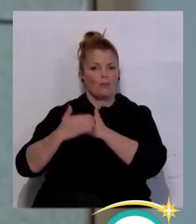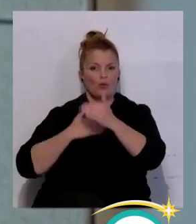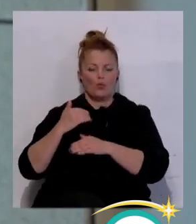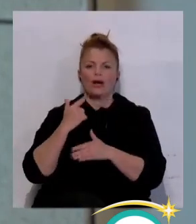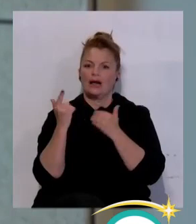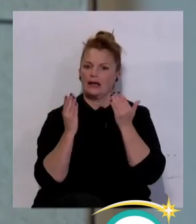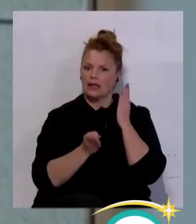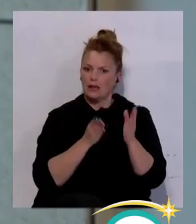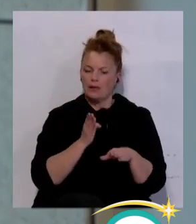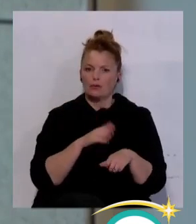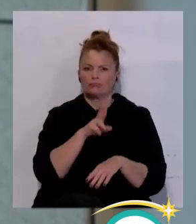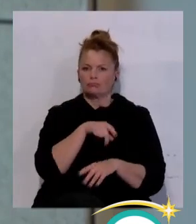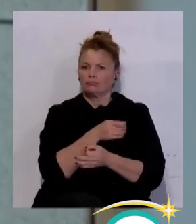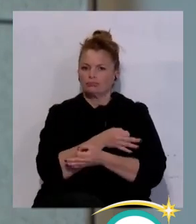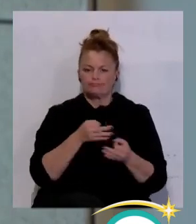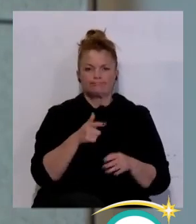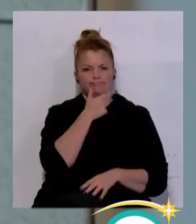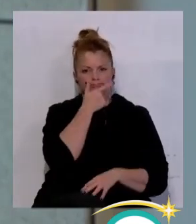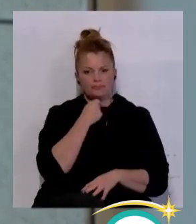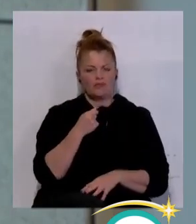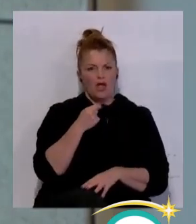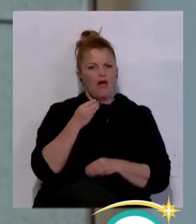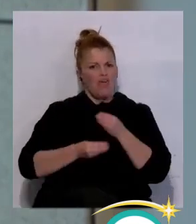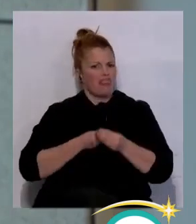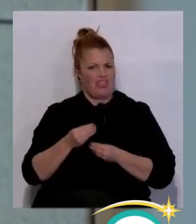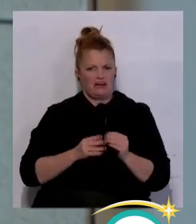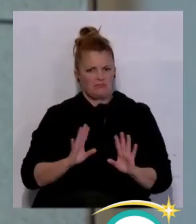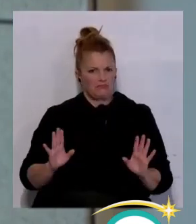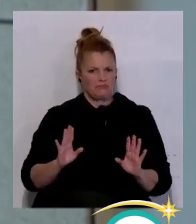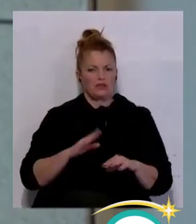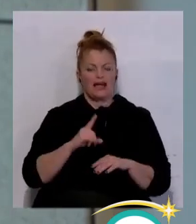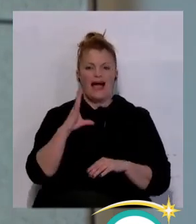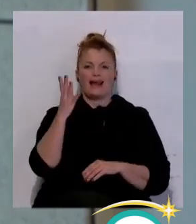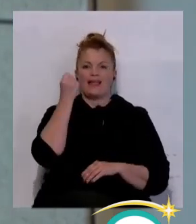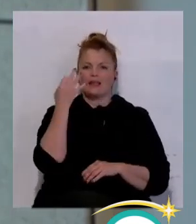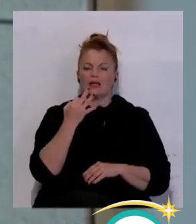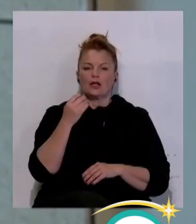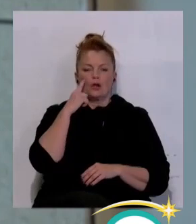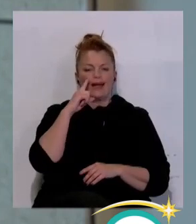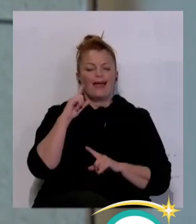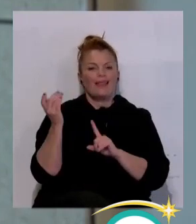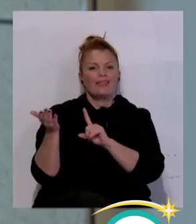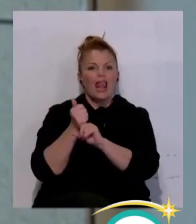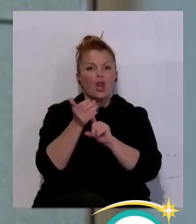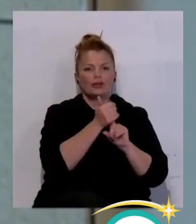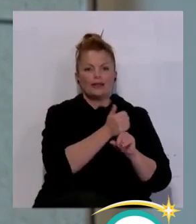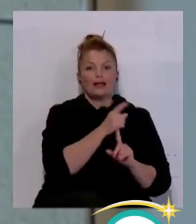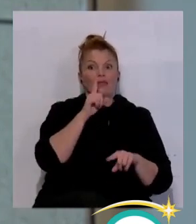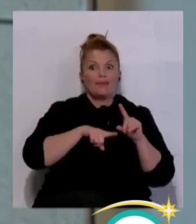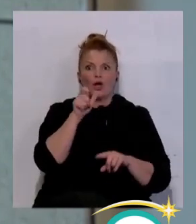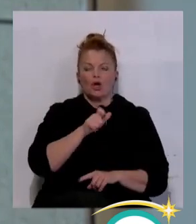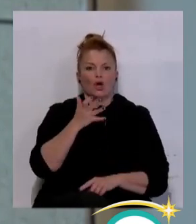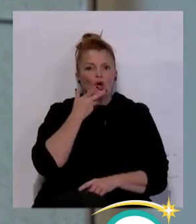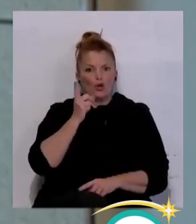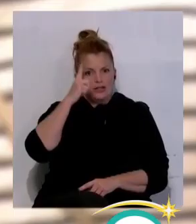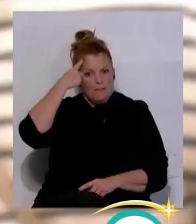tratamientos, bueno, se toleran perfectamente, son fáciles de administrar, y lo que tenemos que alcanzar es el diagnóstico de las personas que no conocen que tienen